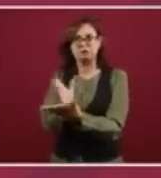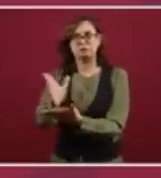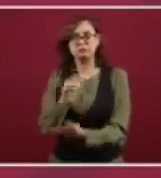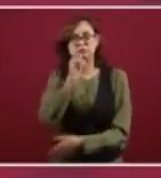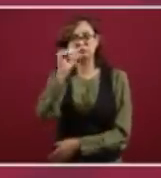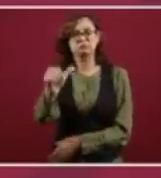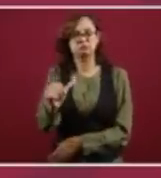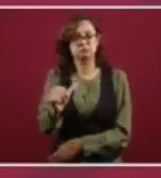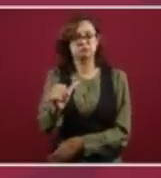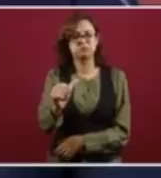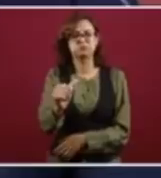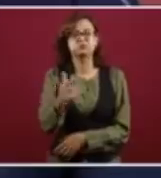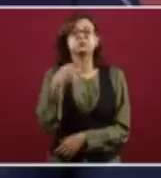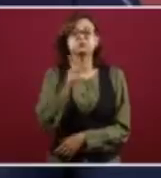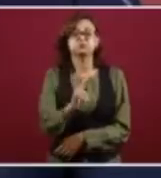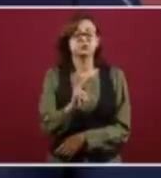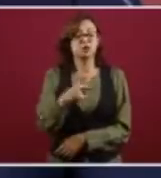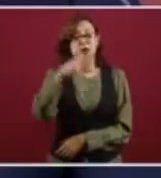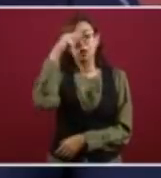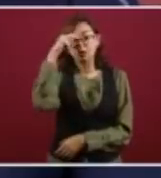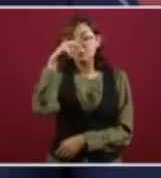siempre ha sido